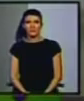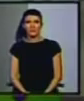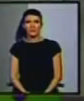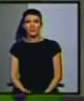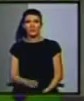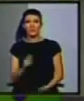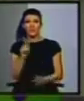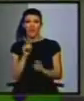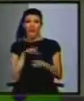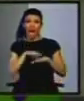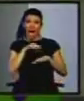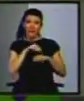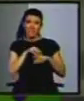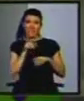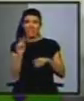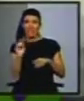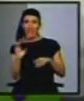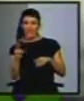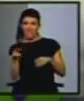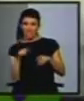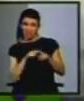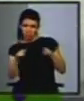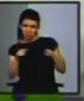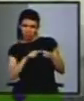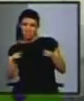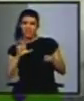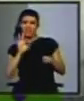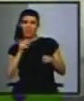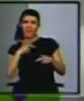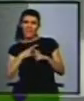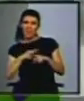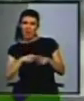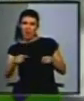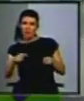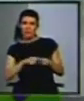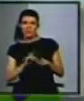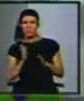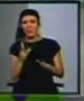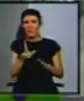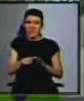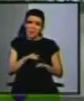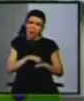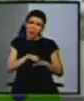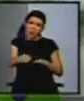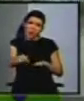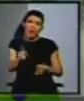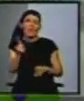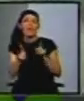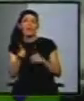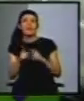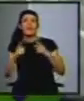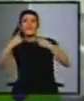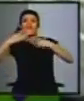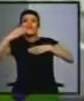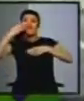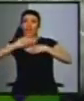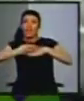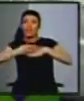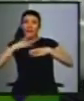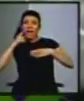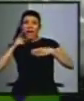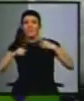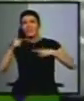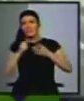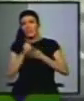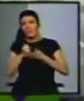Entre Tacna y Arica hay poco más de 50 kilómetros. Cuánto uno se puede demorar depende del trámite en la frontera. Acá estamos llegando ya al